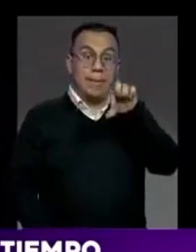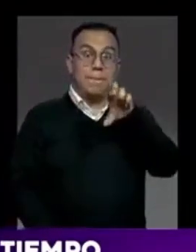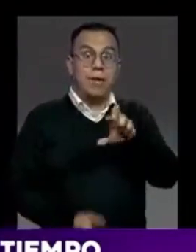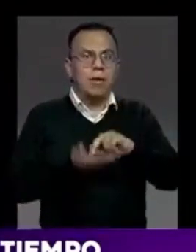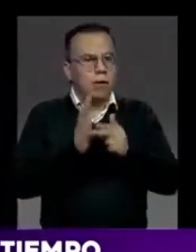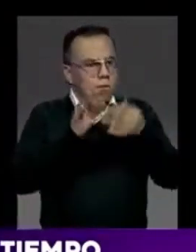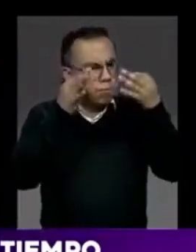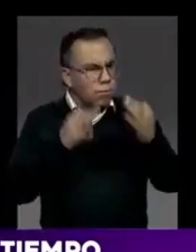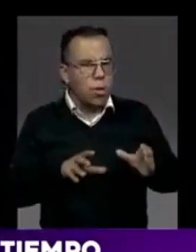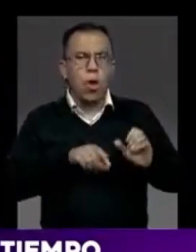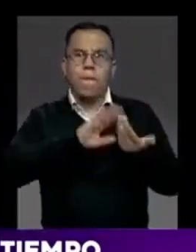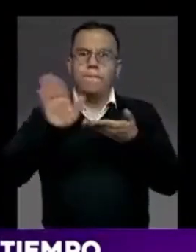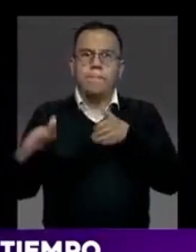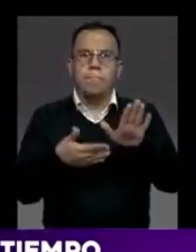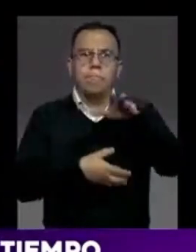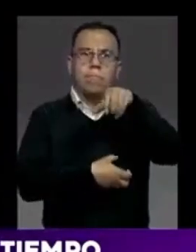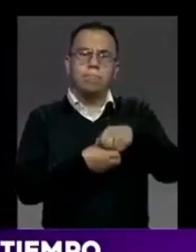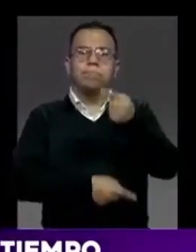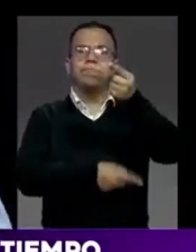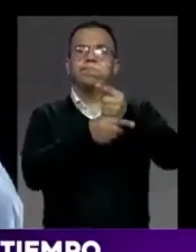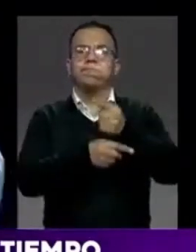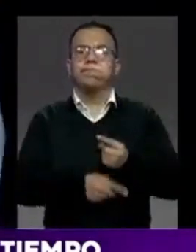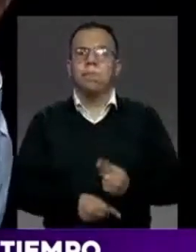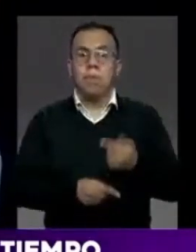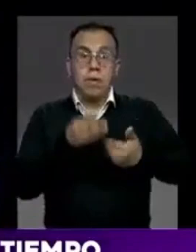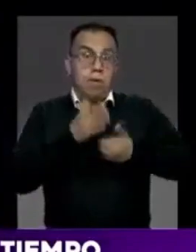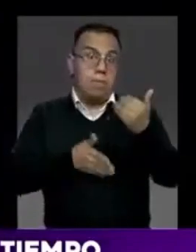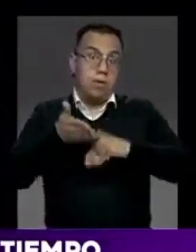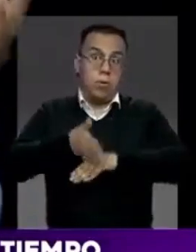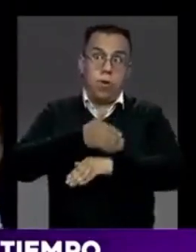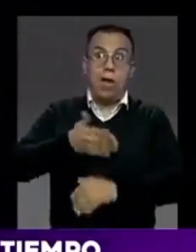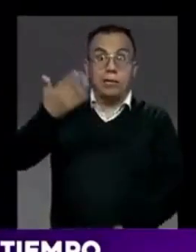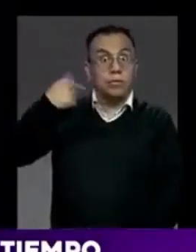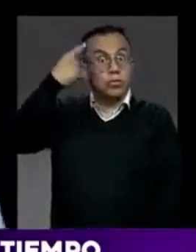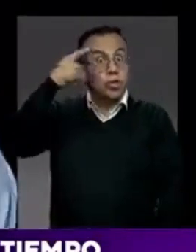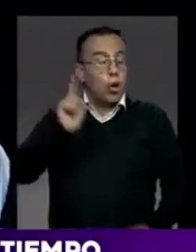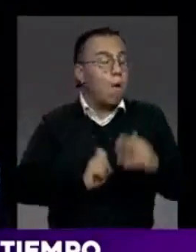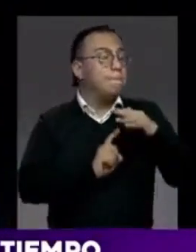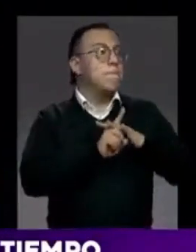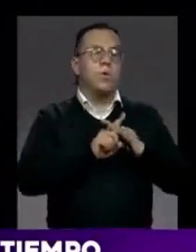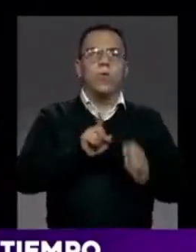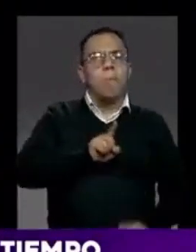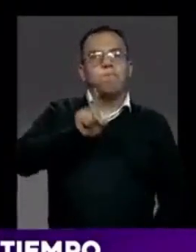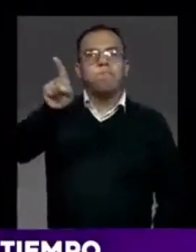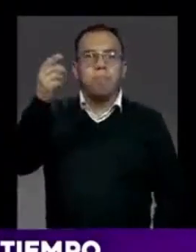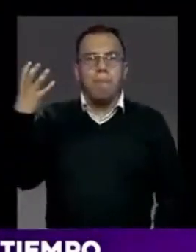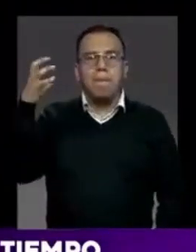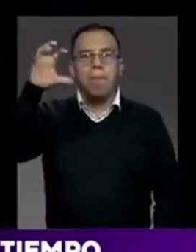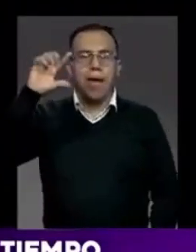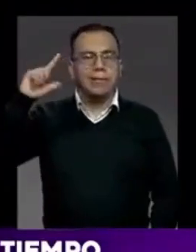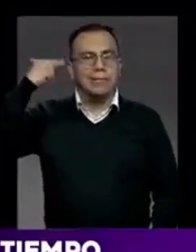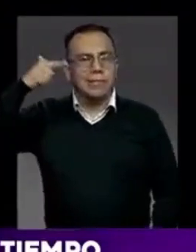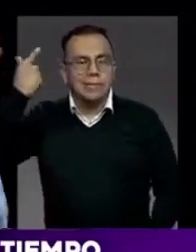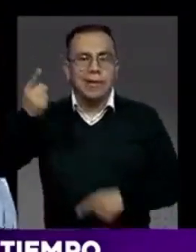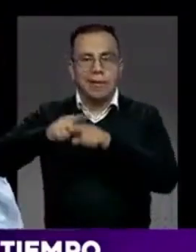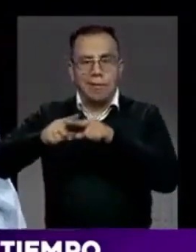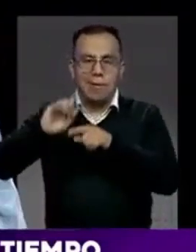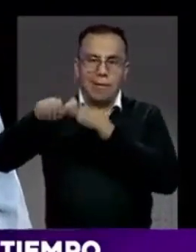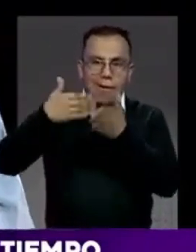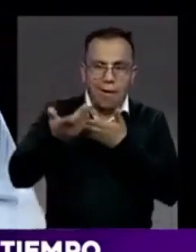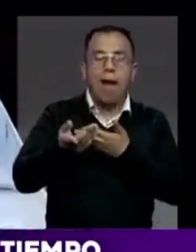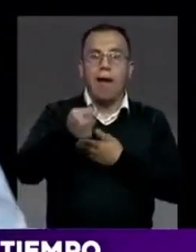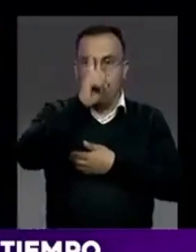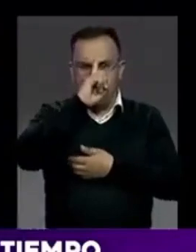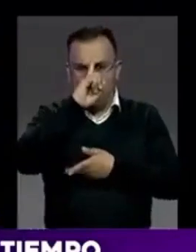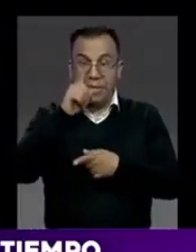unidad de planeación y de cumplimiento que inició inglaterra ciones un invento nuestro nación inglaterra luego francia luego alemania y ustedes saben